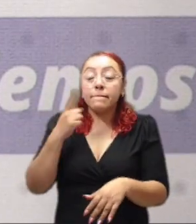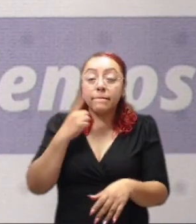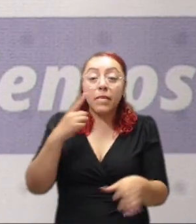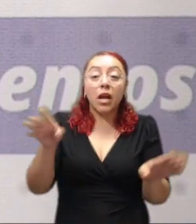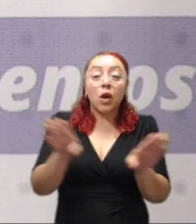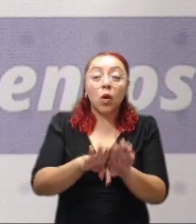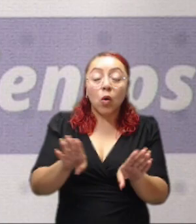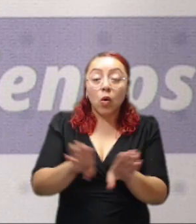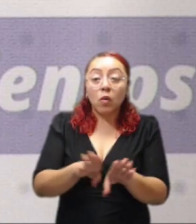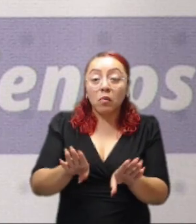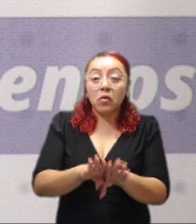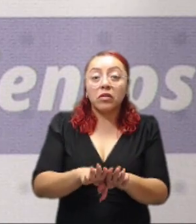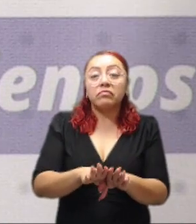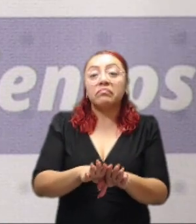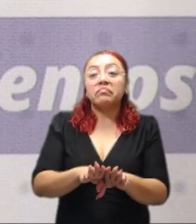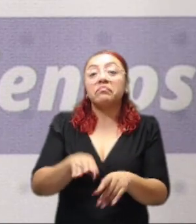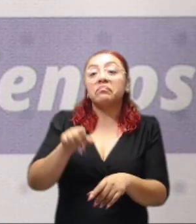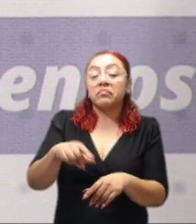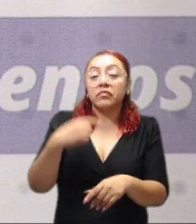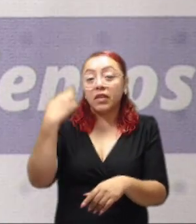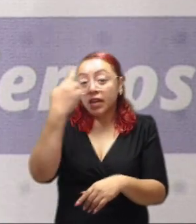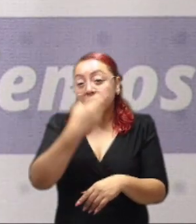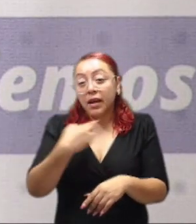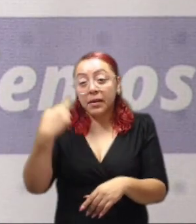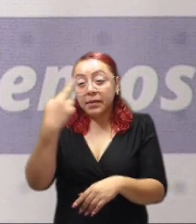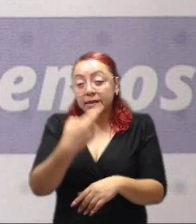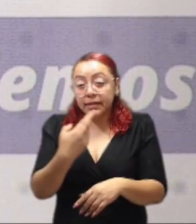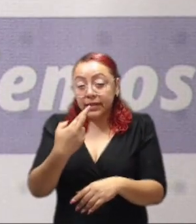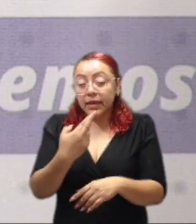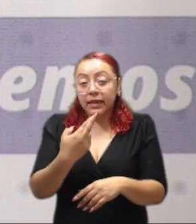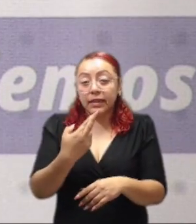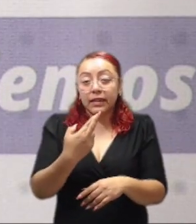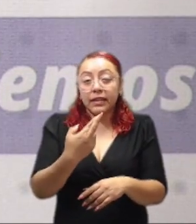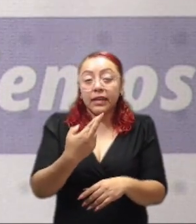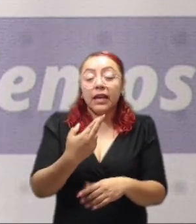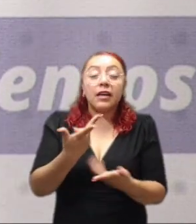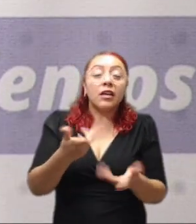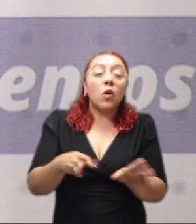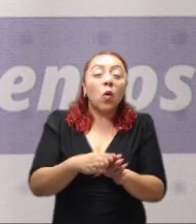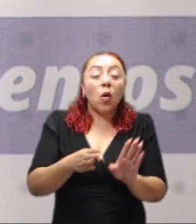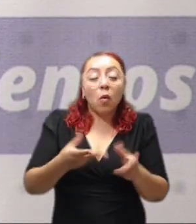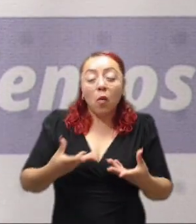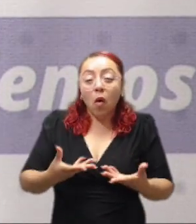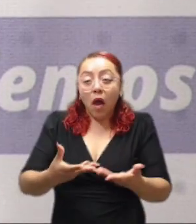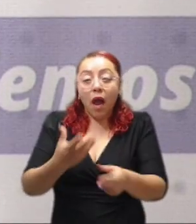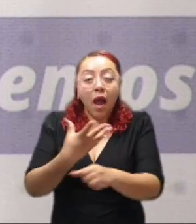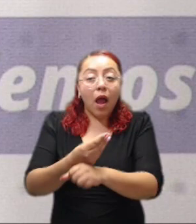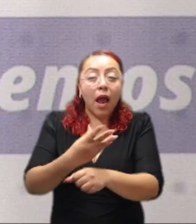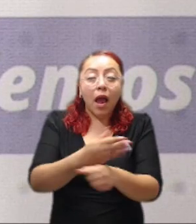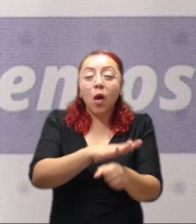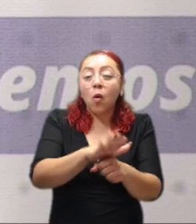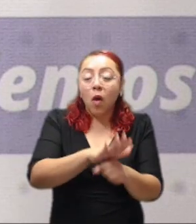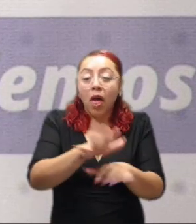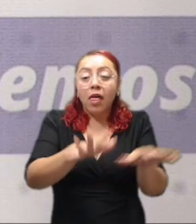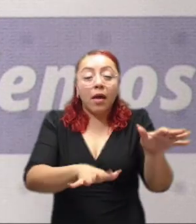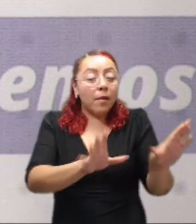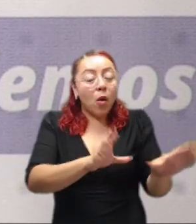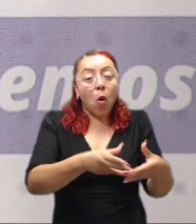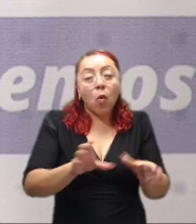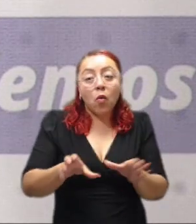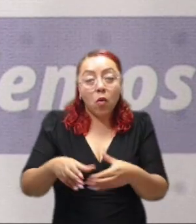laboratorio Estatal de obra pública eh según lo especifique en cada localidad eh También nosotros gestionaremos